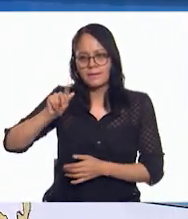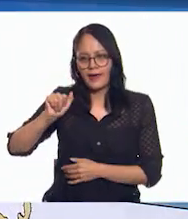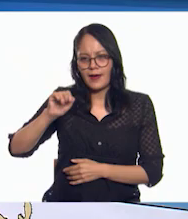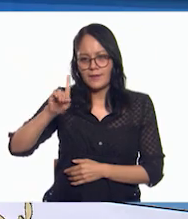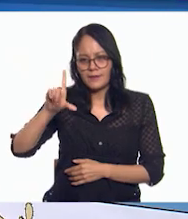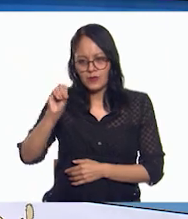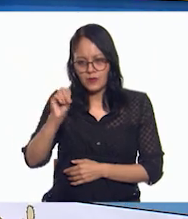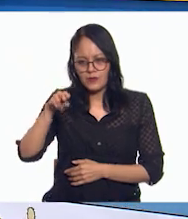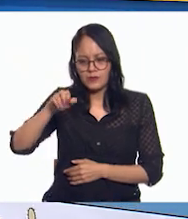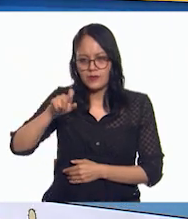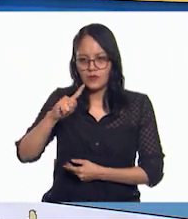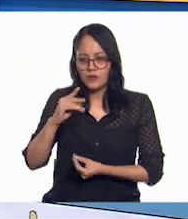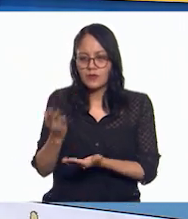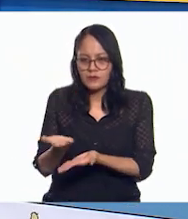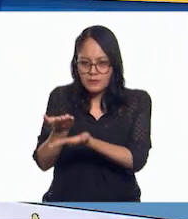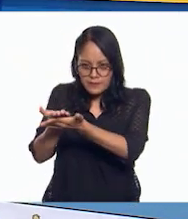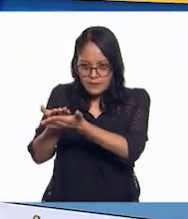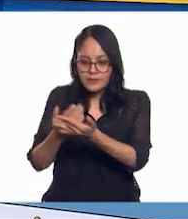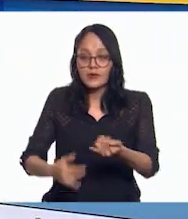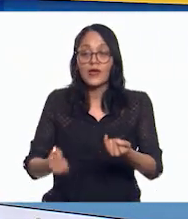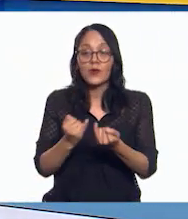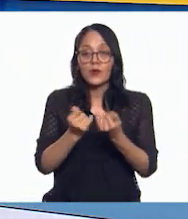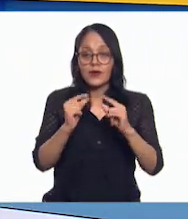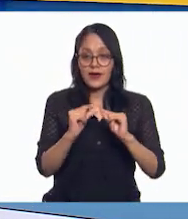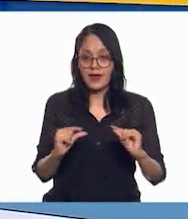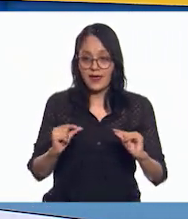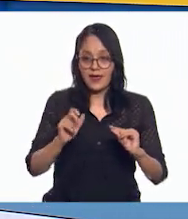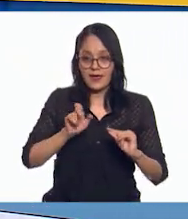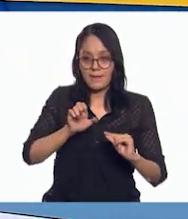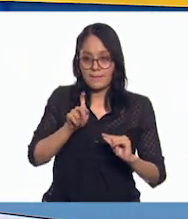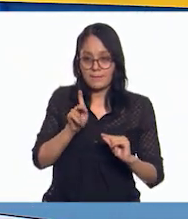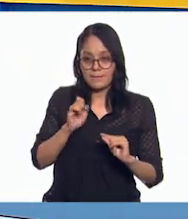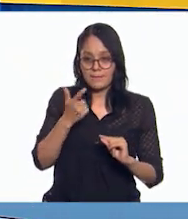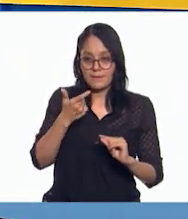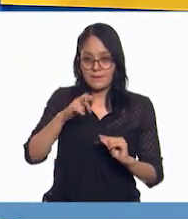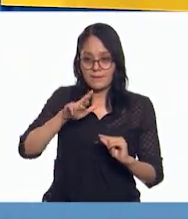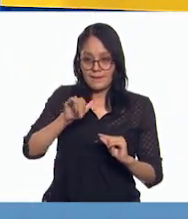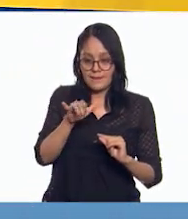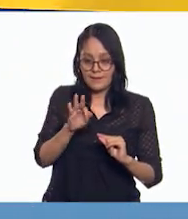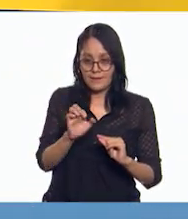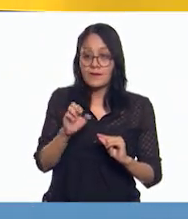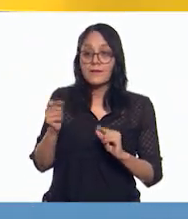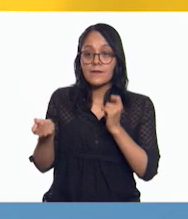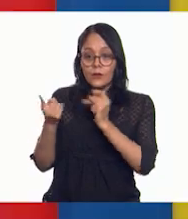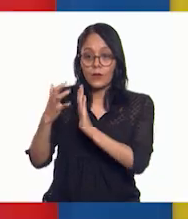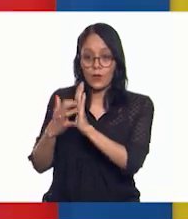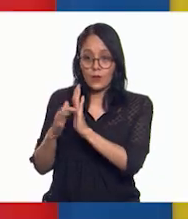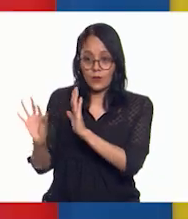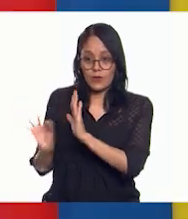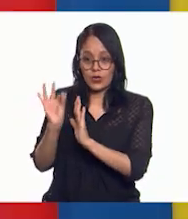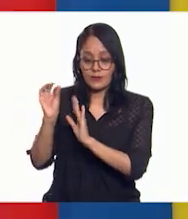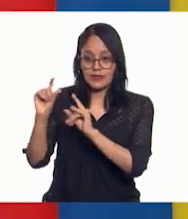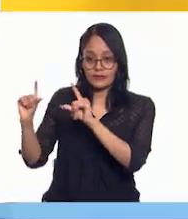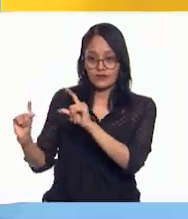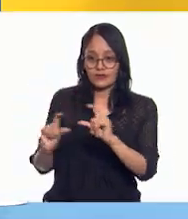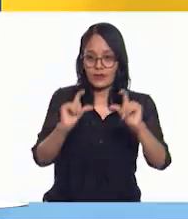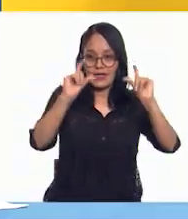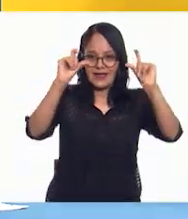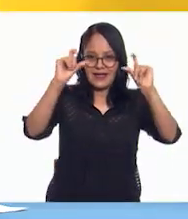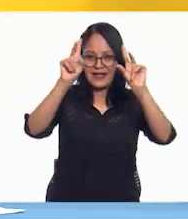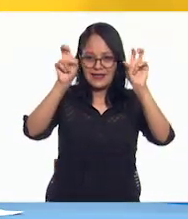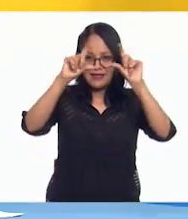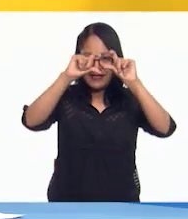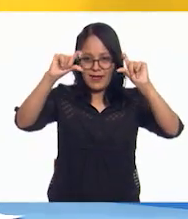Neruda, el epígrafe, es decir, la cita del poema de Javier Villaurrutia que pusiste a la cabeza del poema